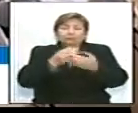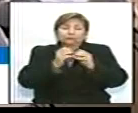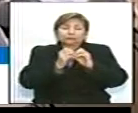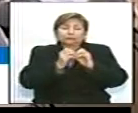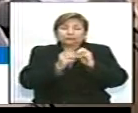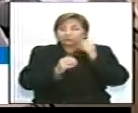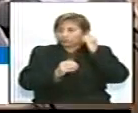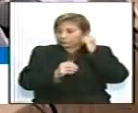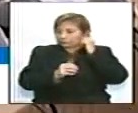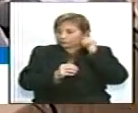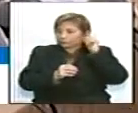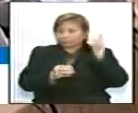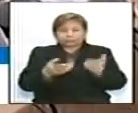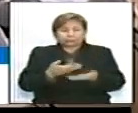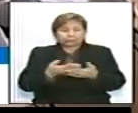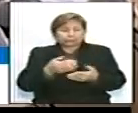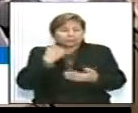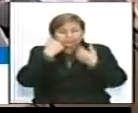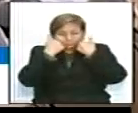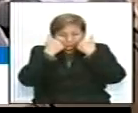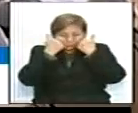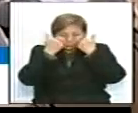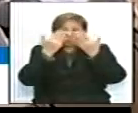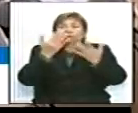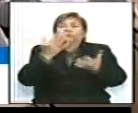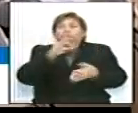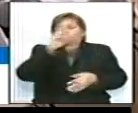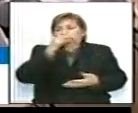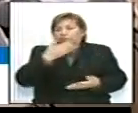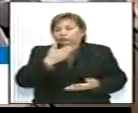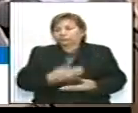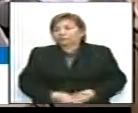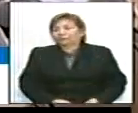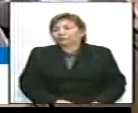cosas con poca vergüenza de peruanos. Nada más, gracias.